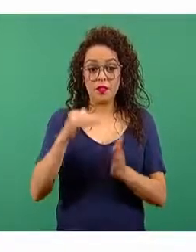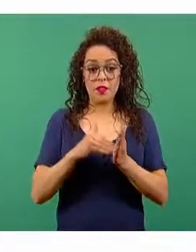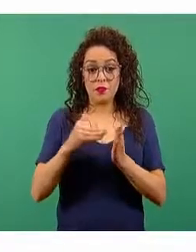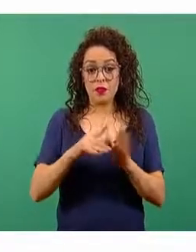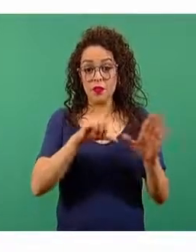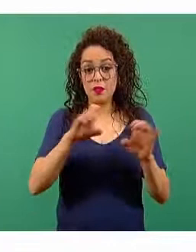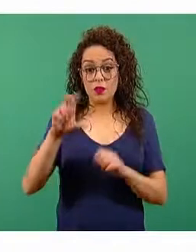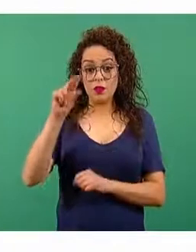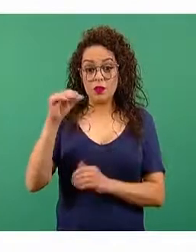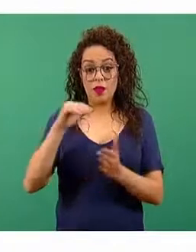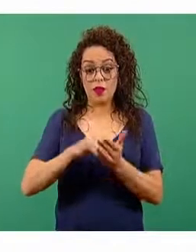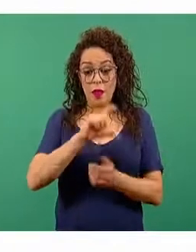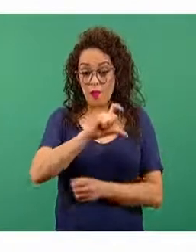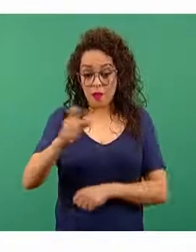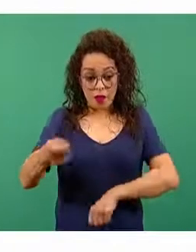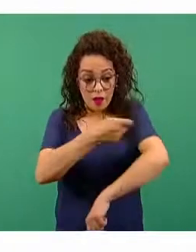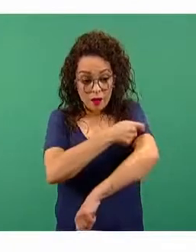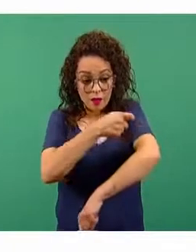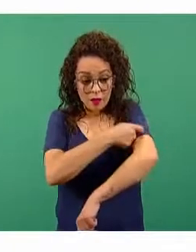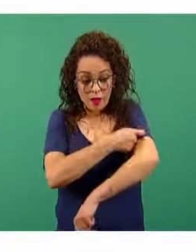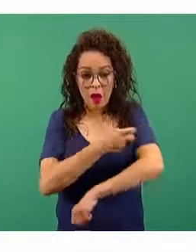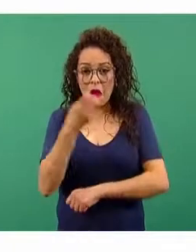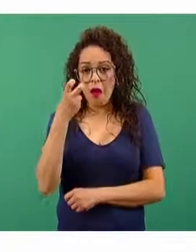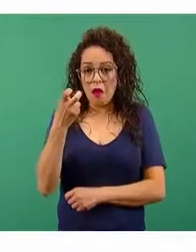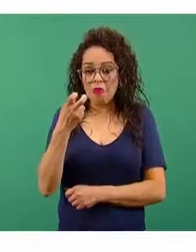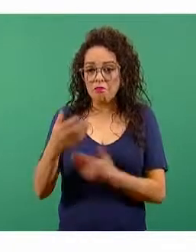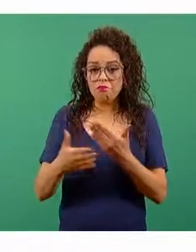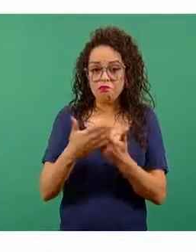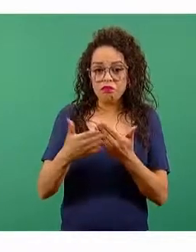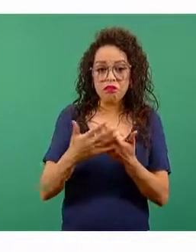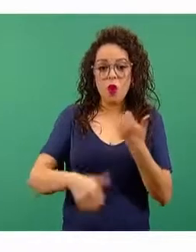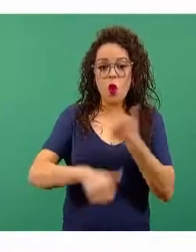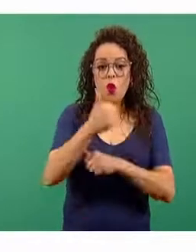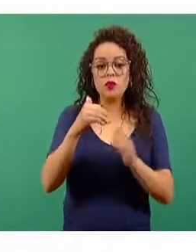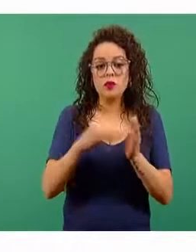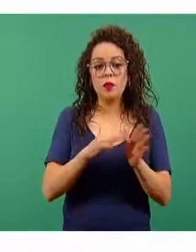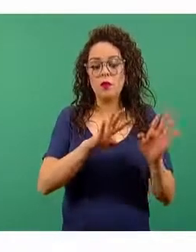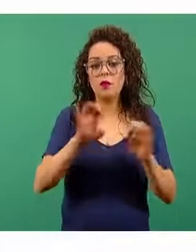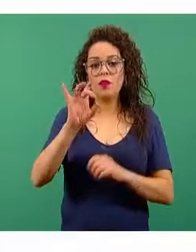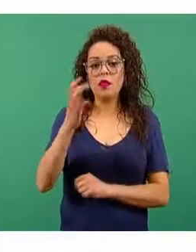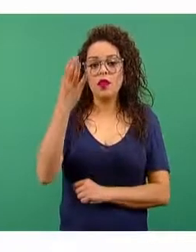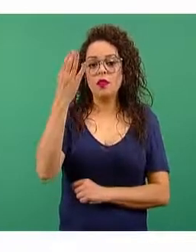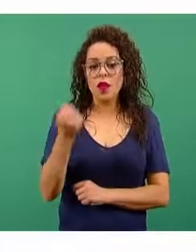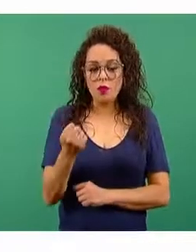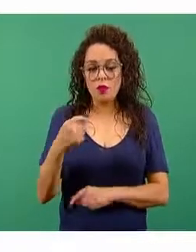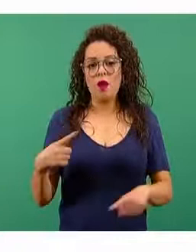3.780.000 dosis de vacunas aplicadas, y han sido solamente 11.539 eventos.